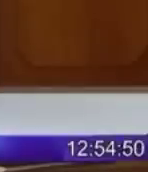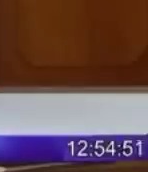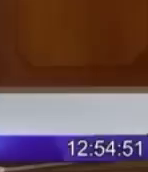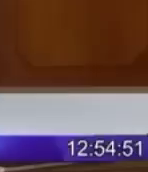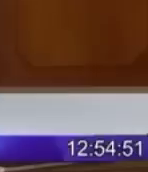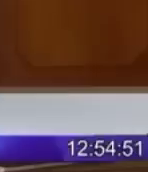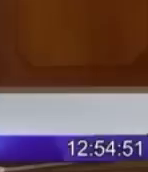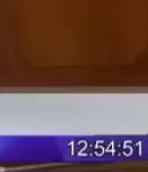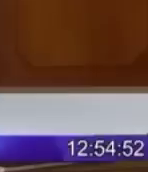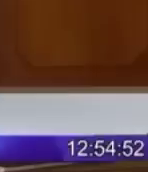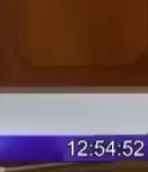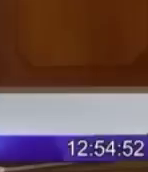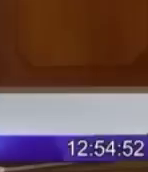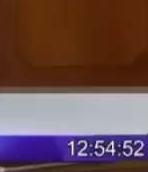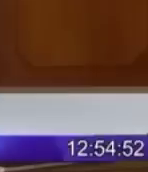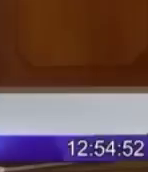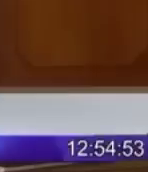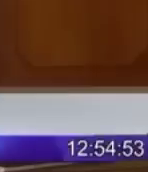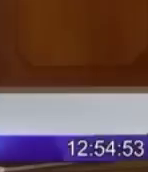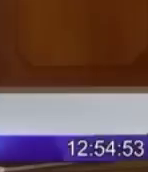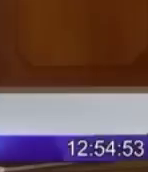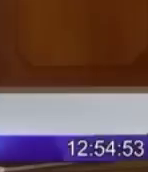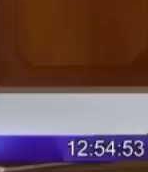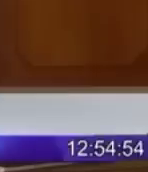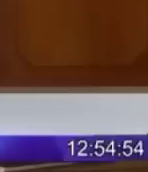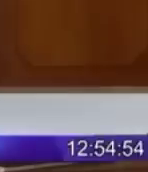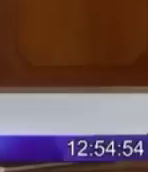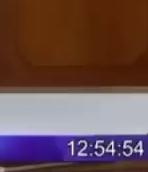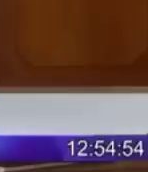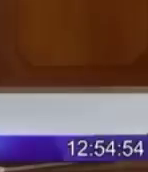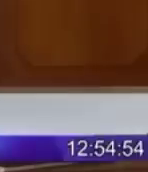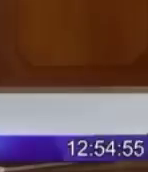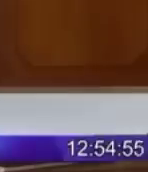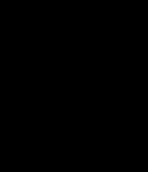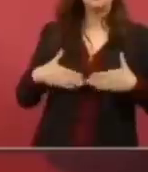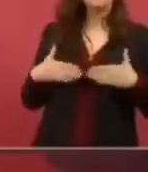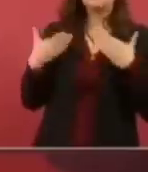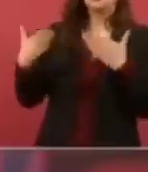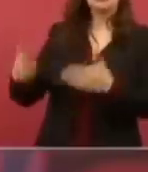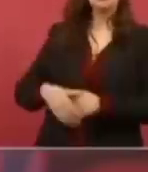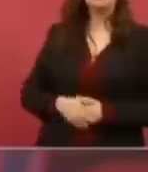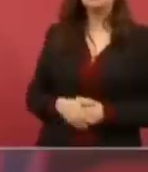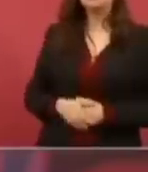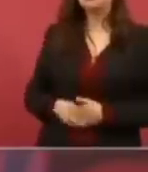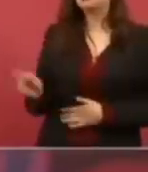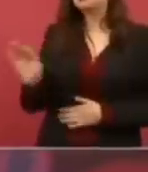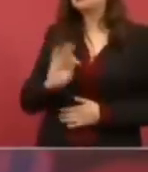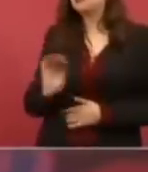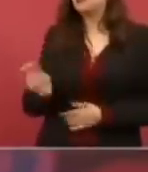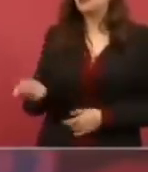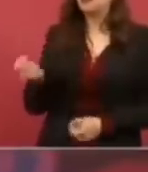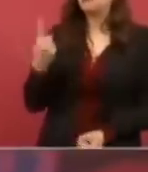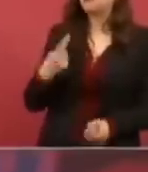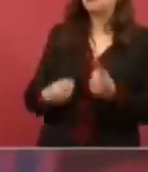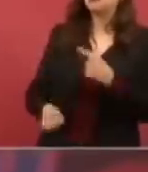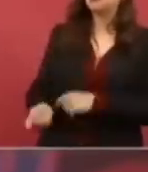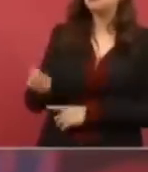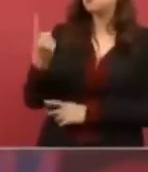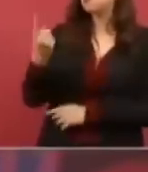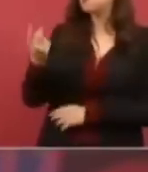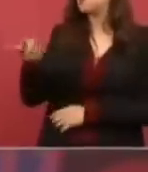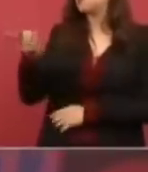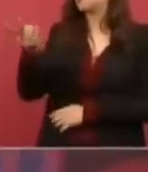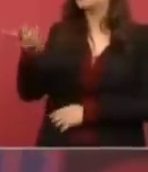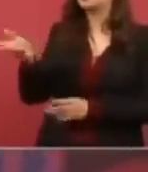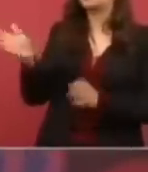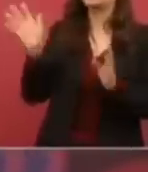pues realizó una serie de comentarios y declaraciones en contra de los otros aspirantes presidenciales de esto vamos a platicar el